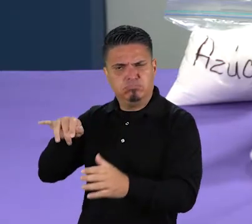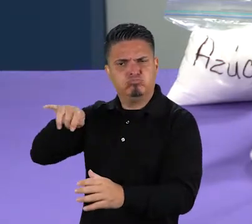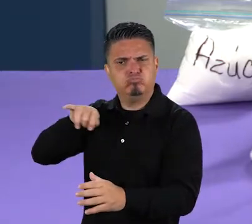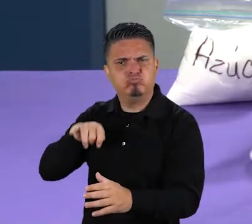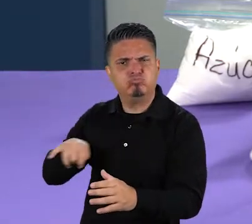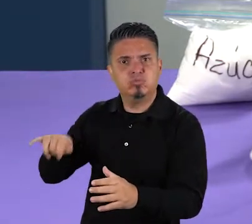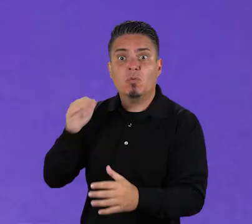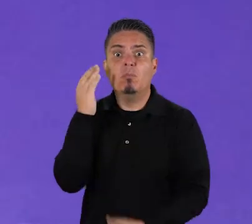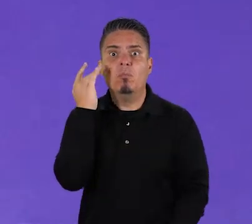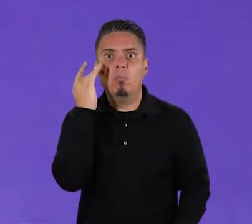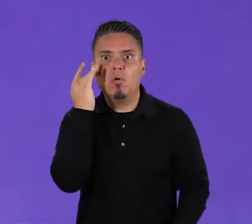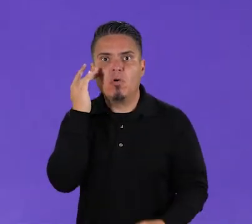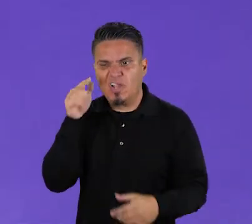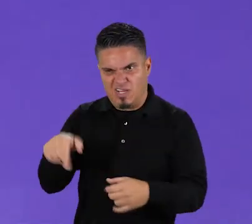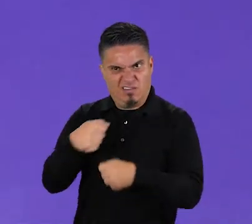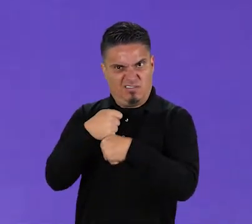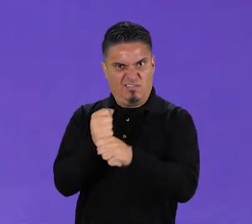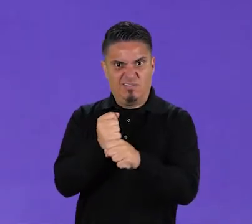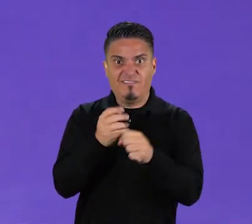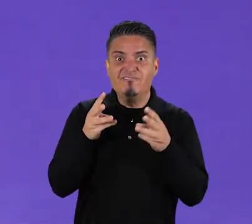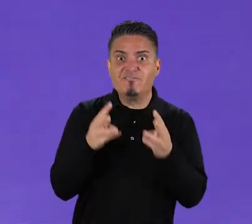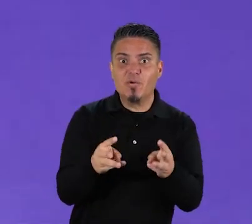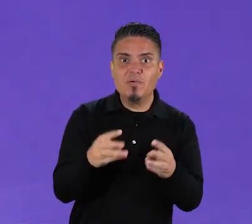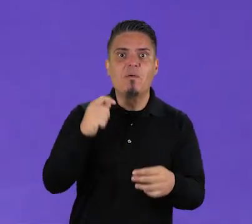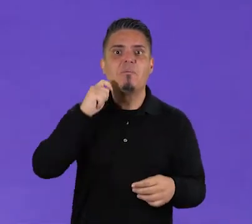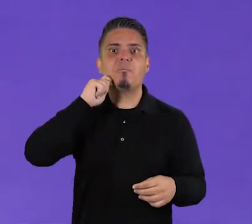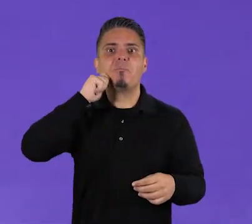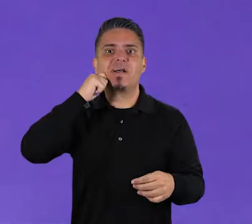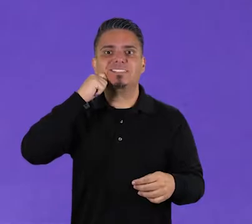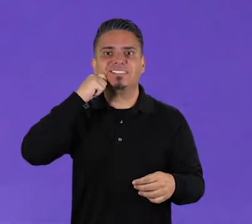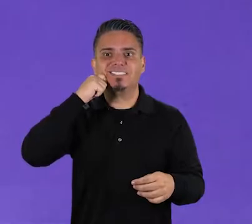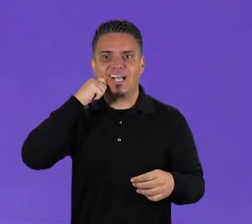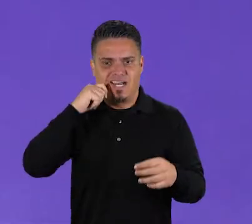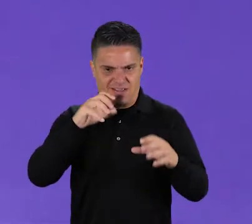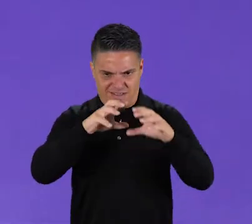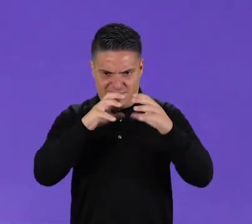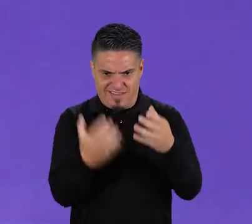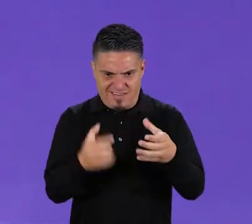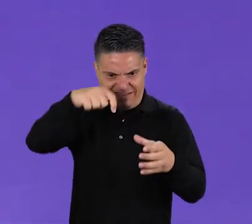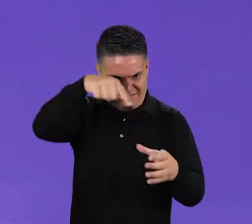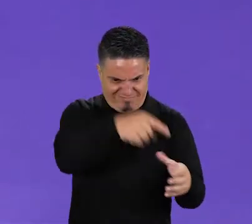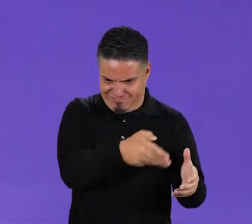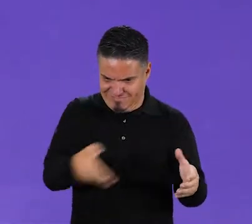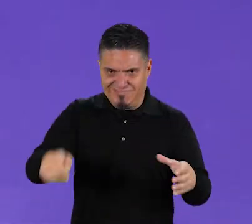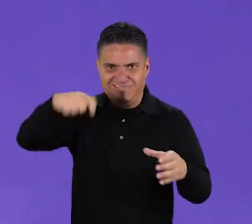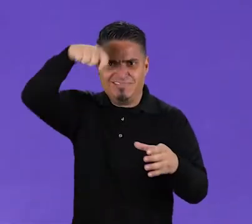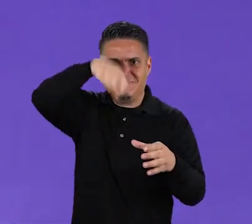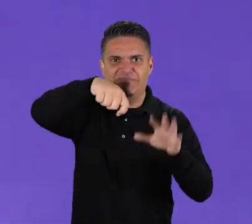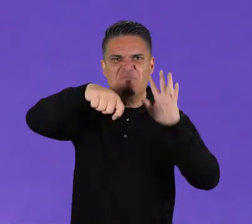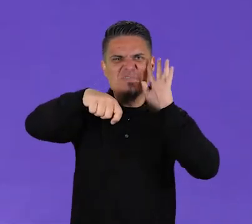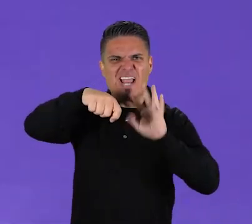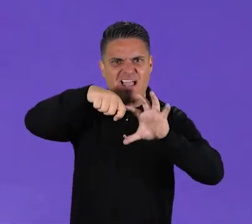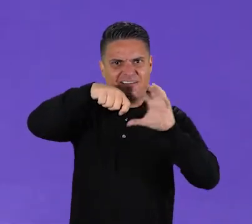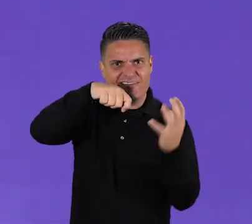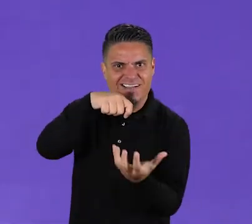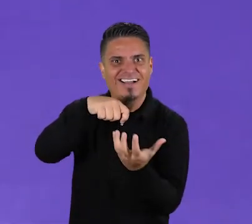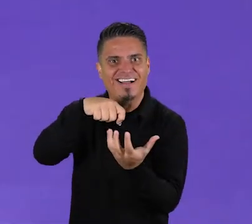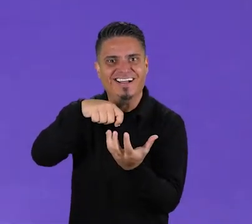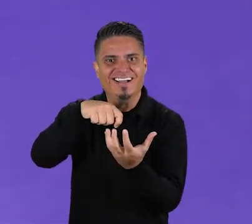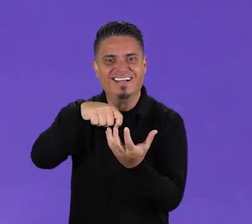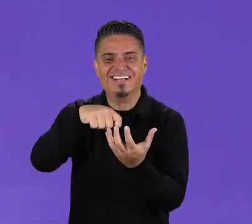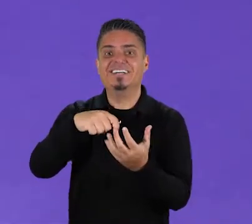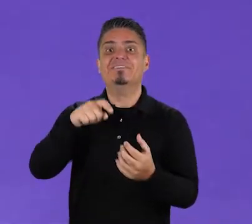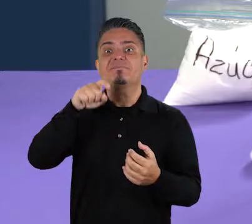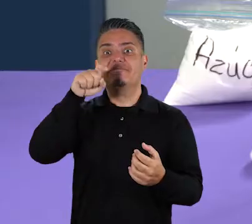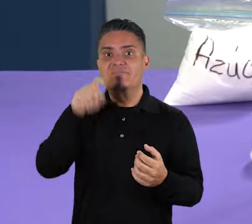cubrir manzanas con el caramelo y deben tener un color dorado